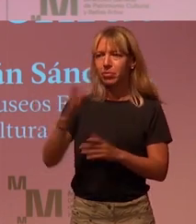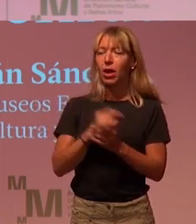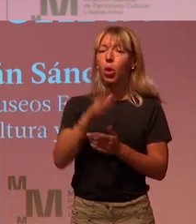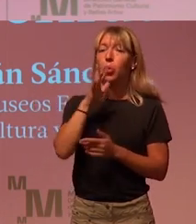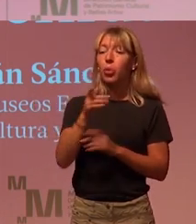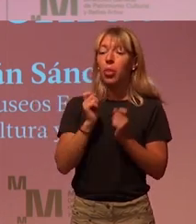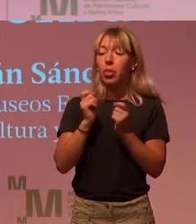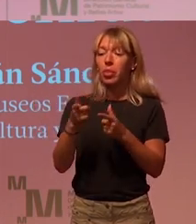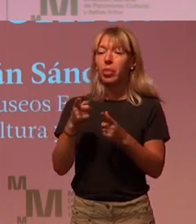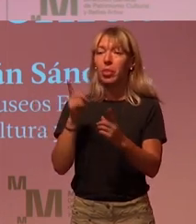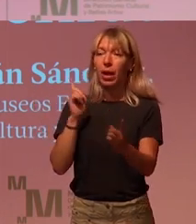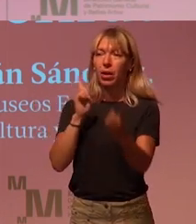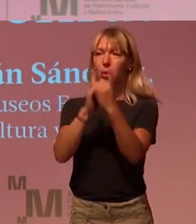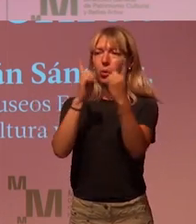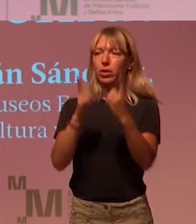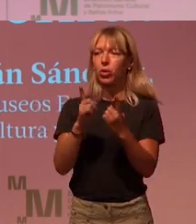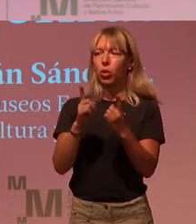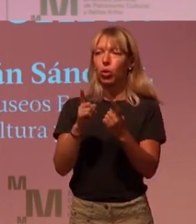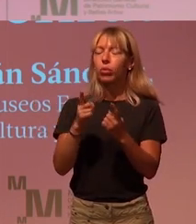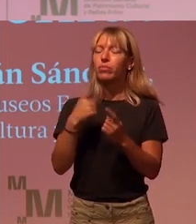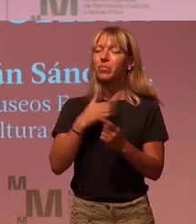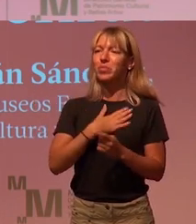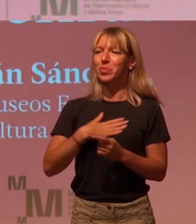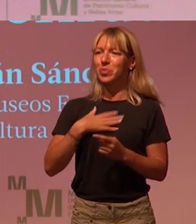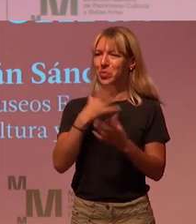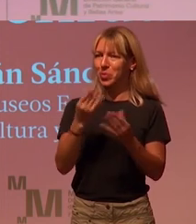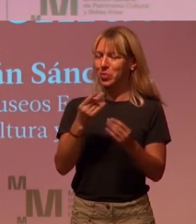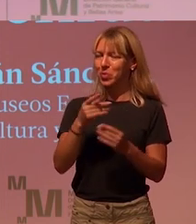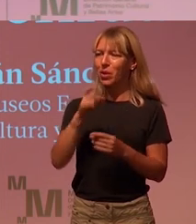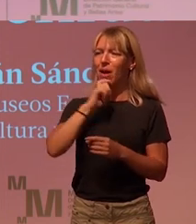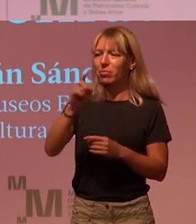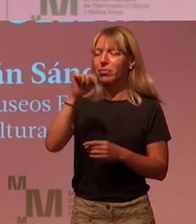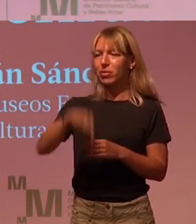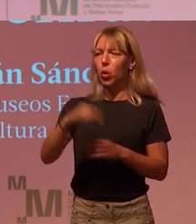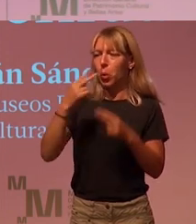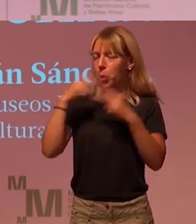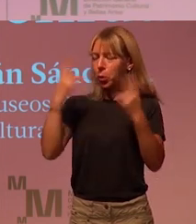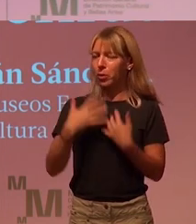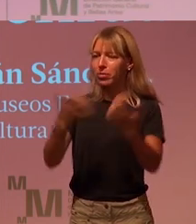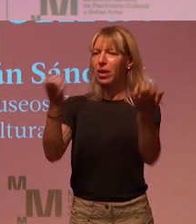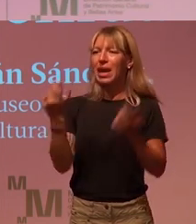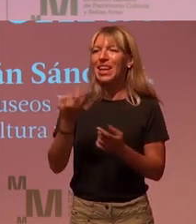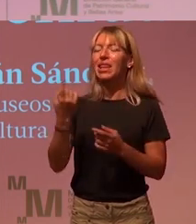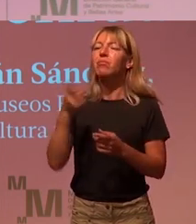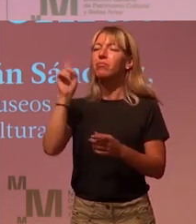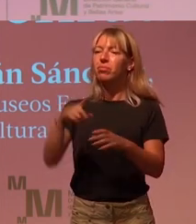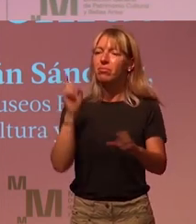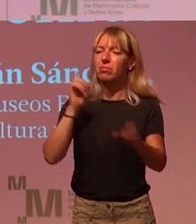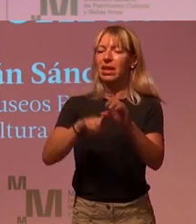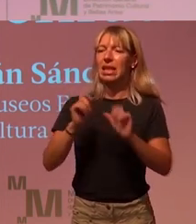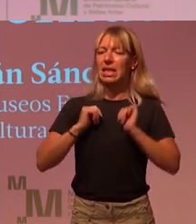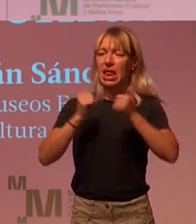Y para propiciar ese encuentro, me complace mucho anunciar hoy públicamente que vamos a sumarnos a